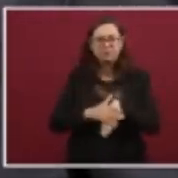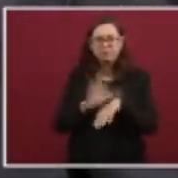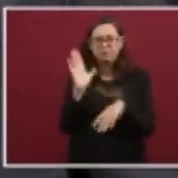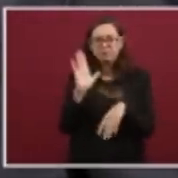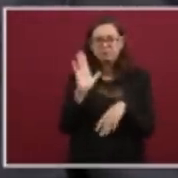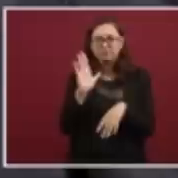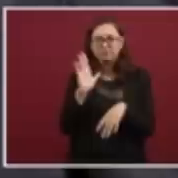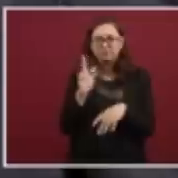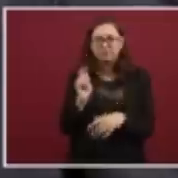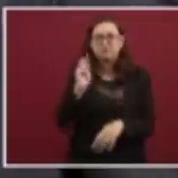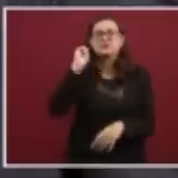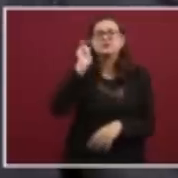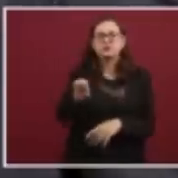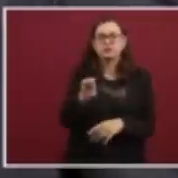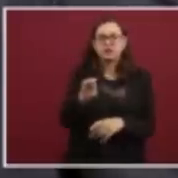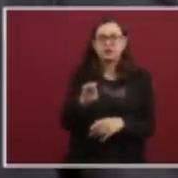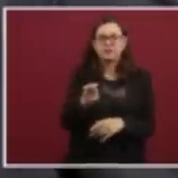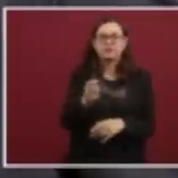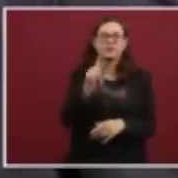la aprobación del Tratado